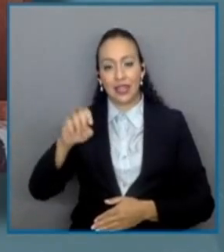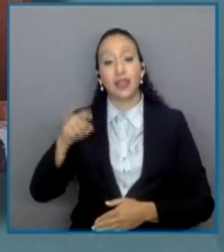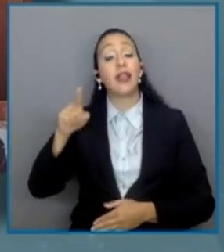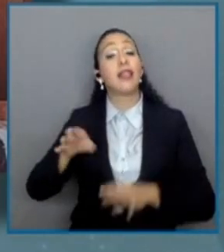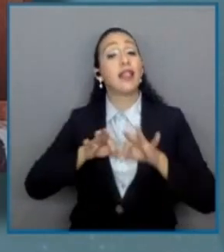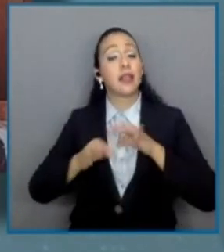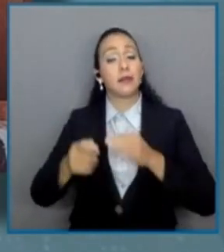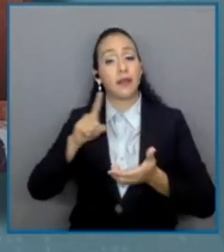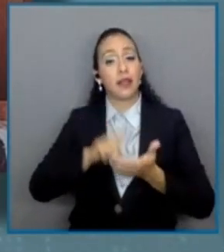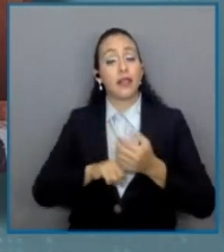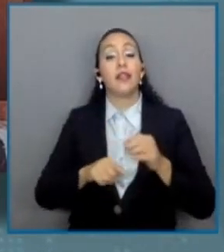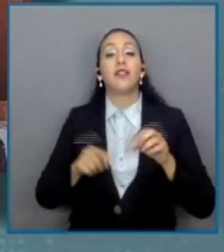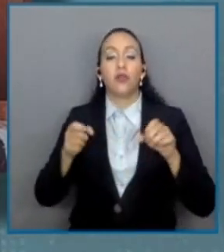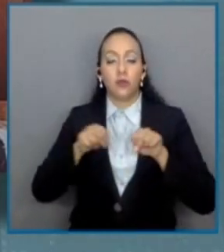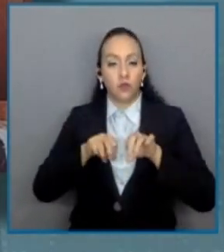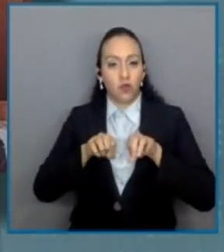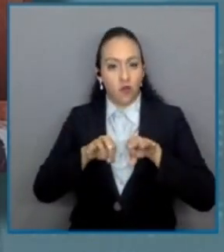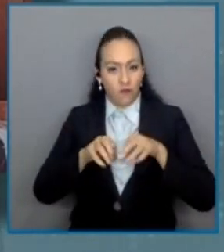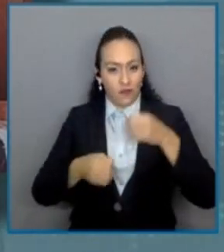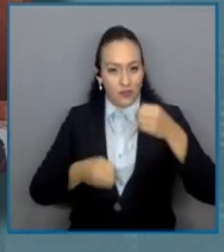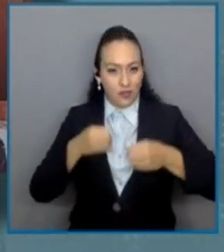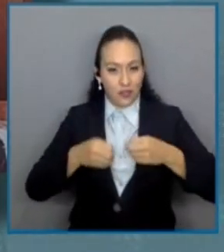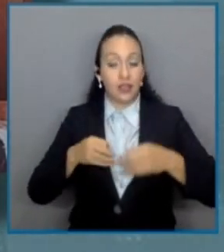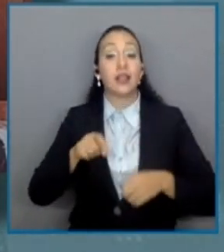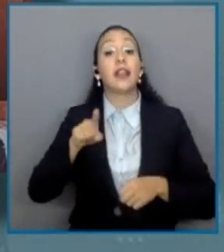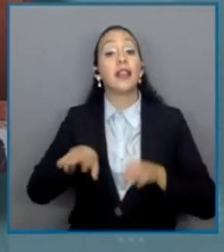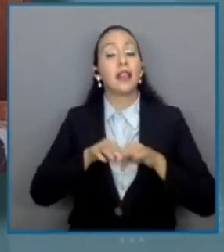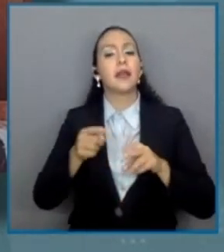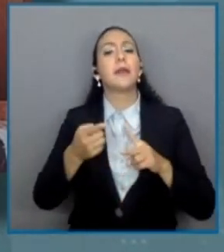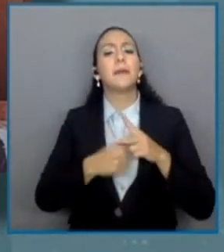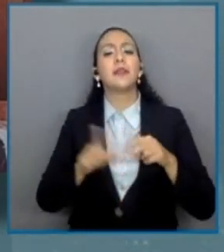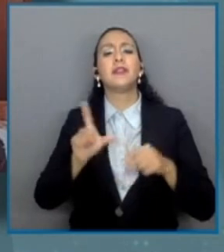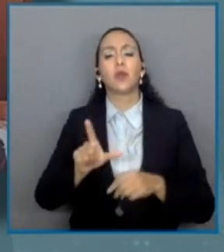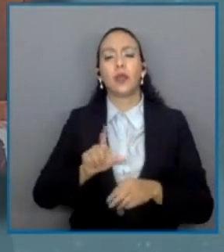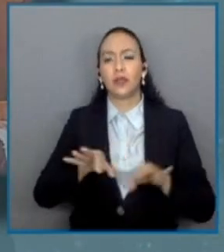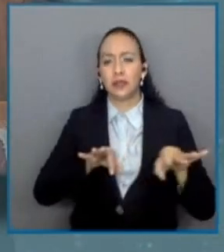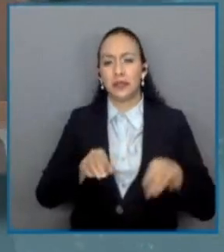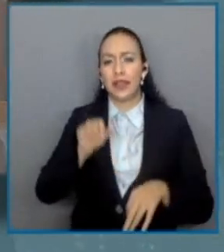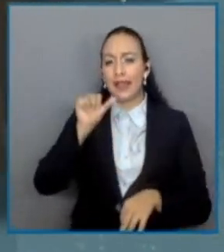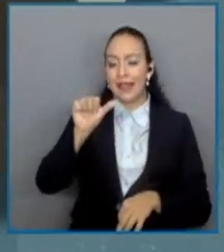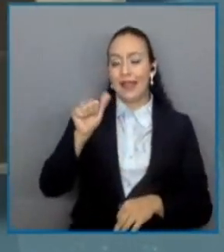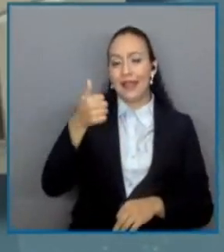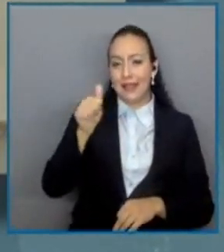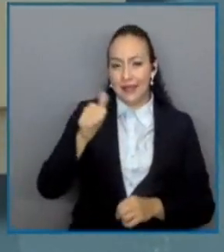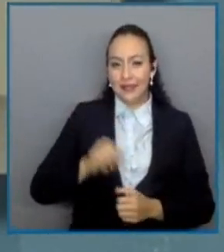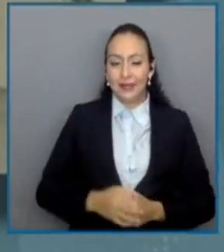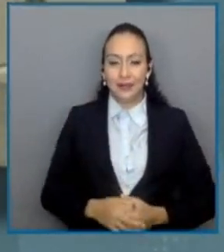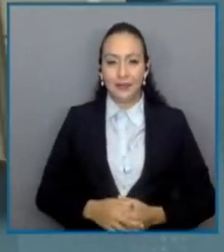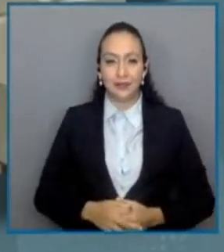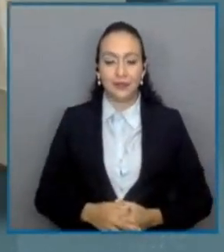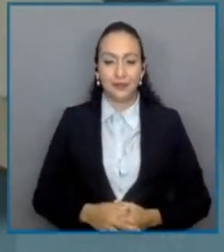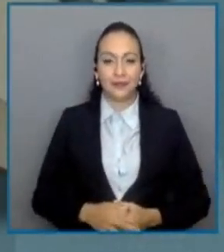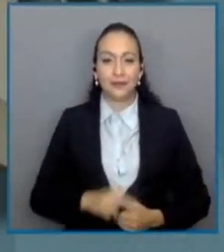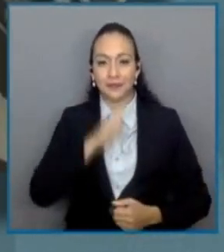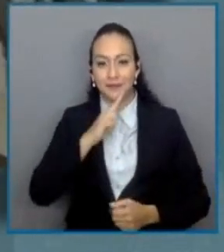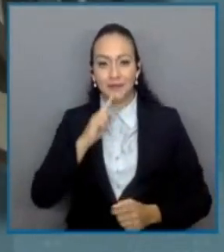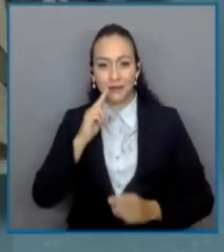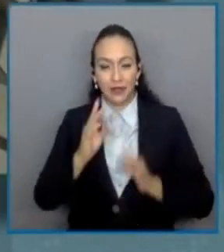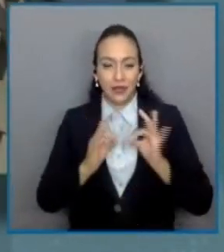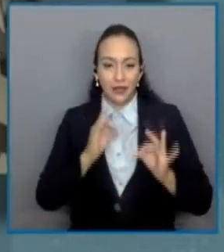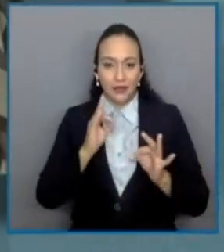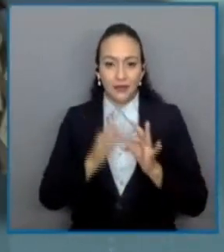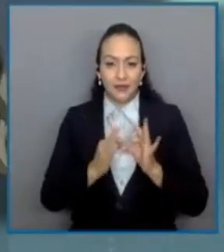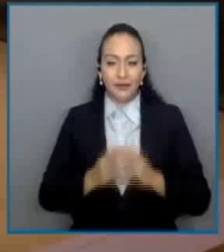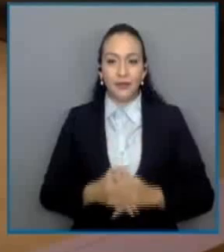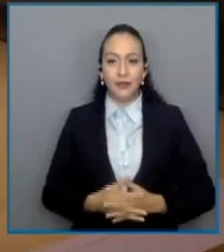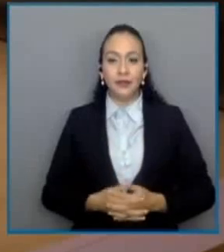Uruapan, quien desempeñará el cargo a partir del próximo 16 de agosto. Para el canal del Poder Judicial de la Federación, Jesús